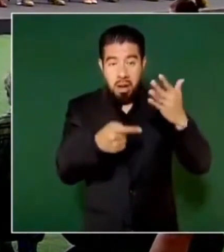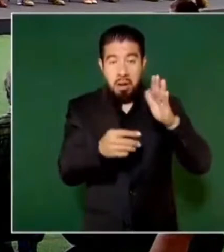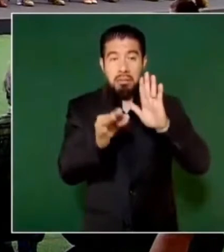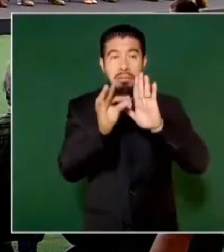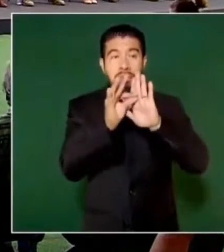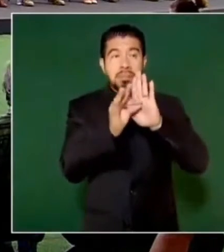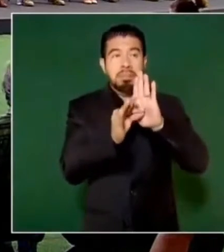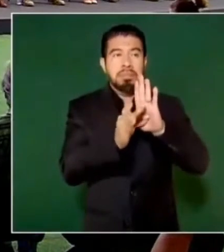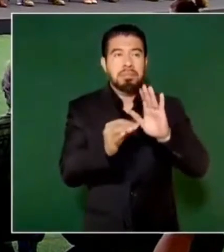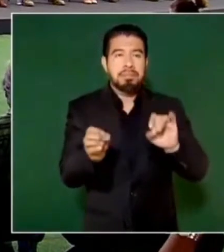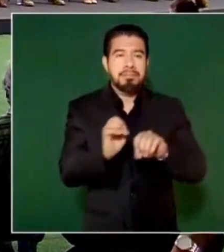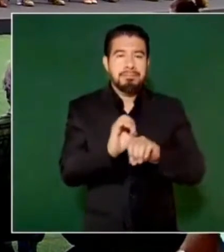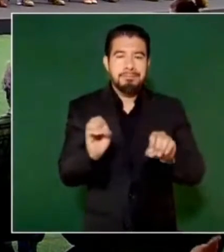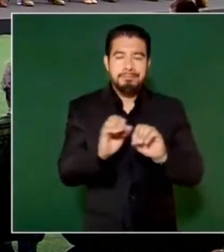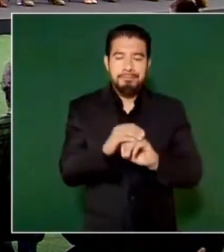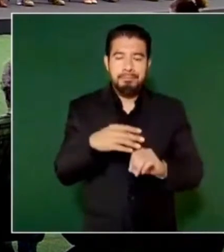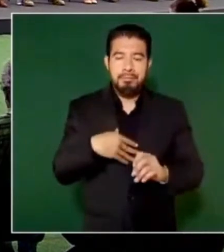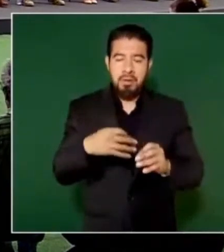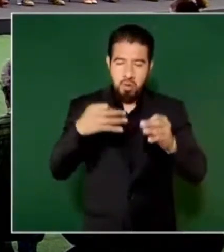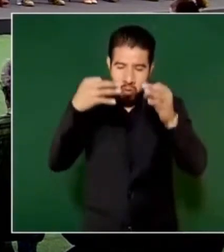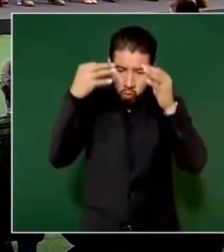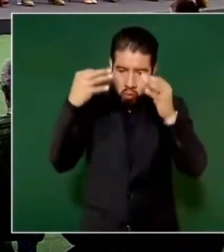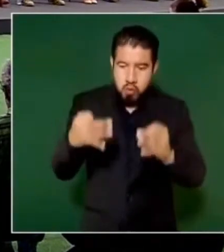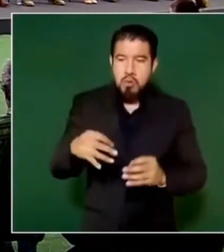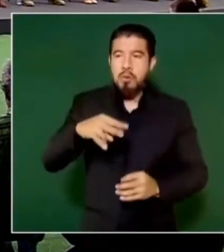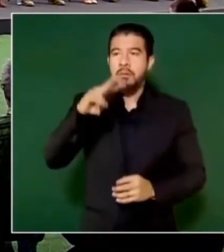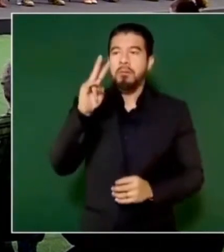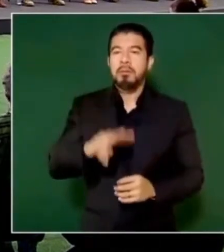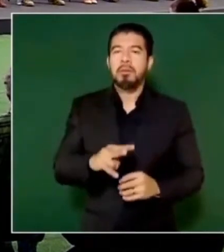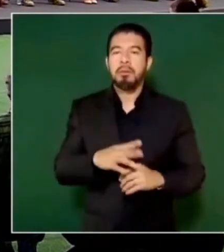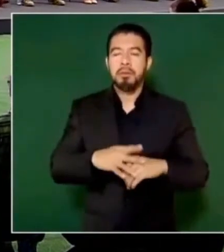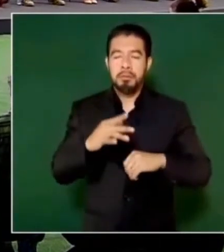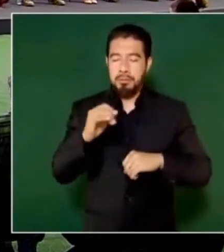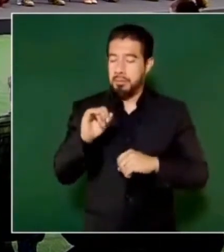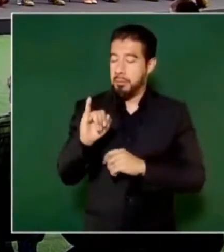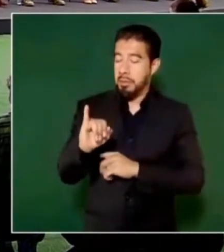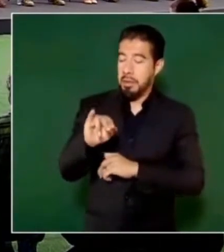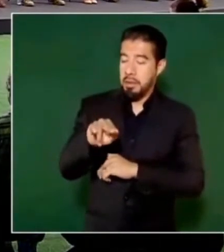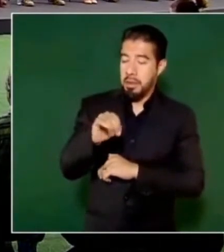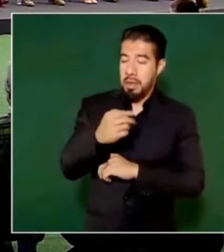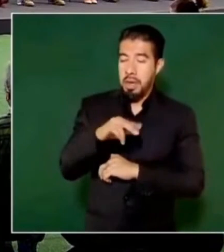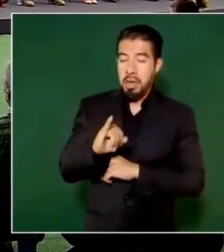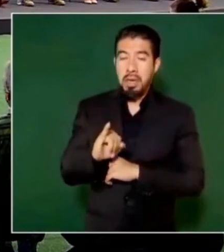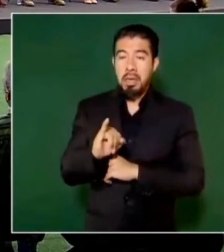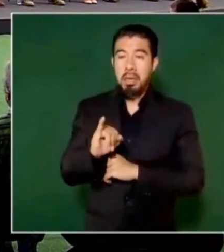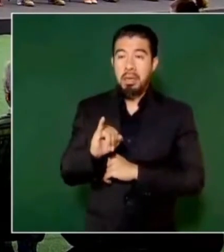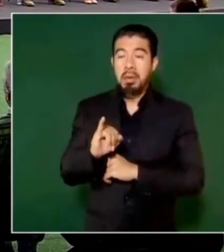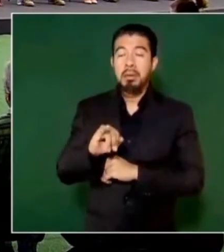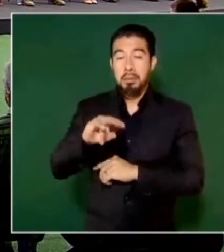porque se trata de cifras oficiales del INEGI.